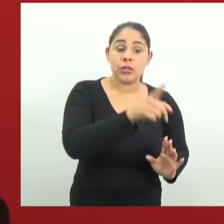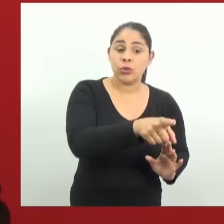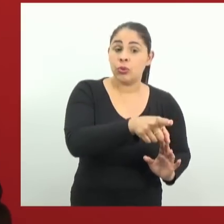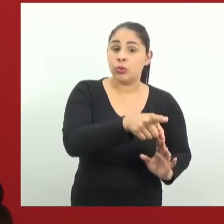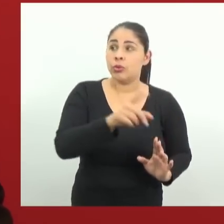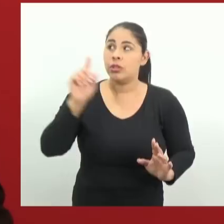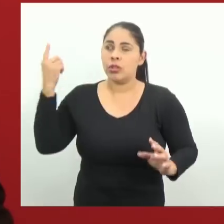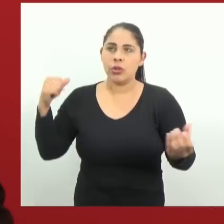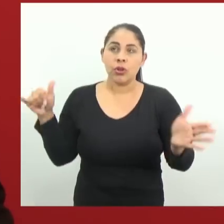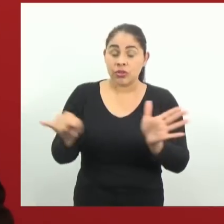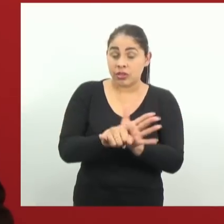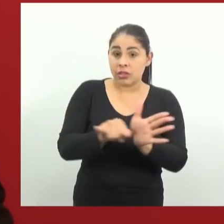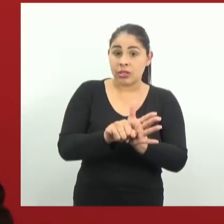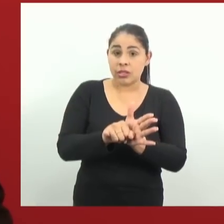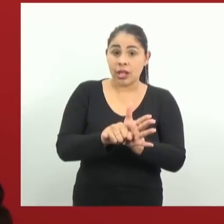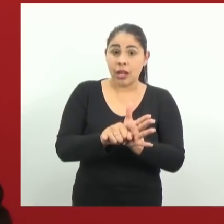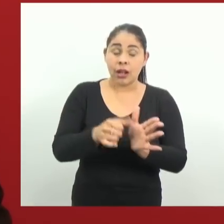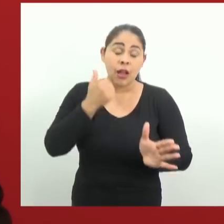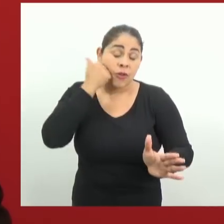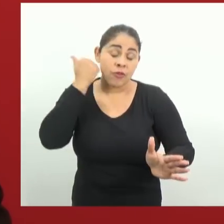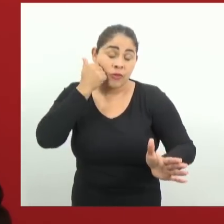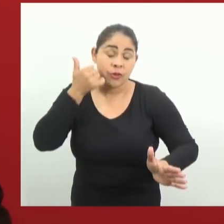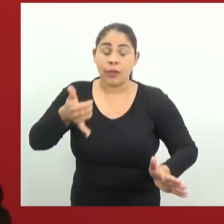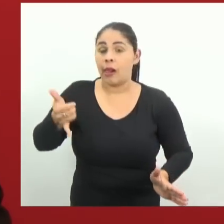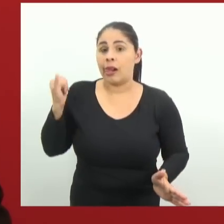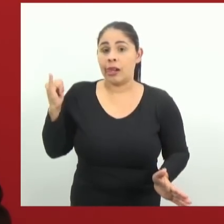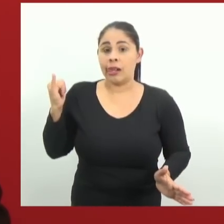Oseas 14, versículo 9.